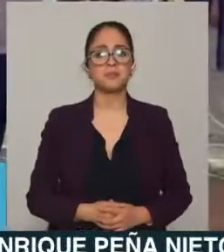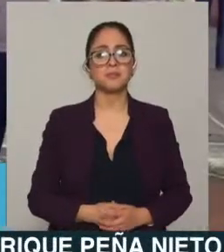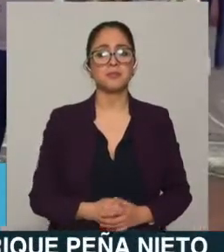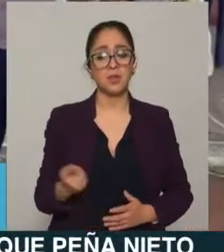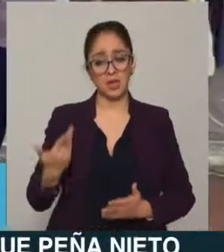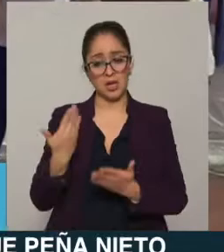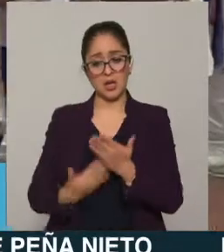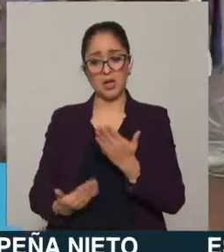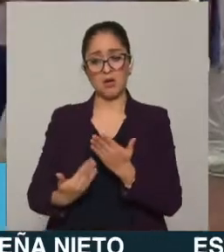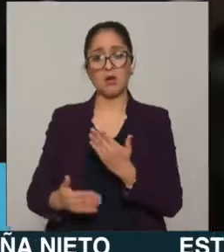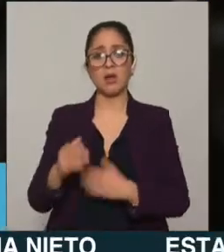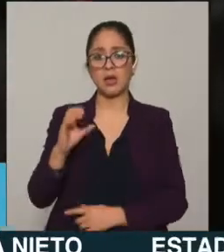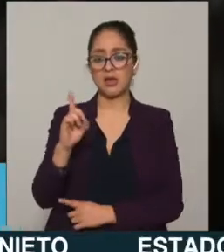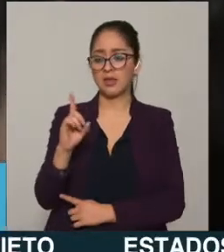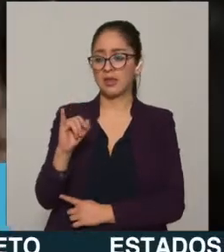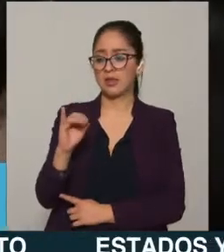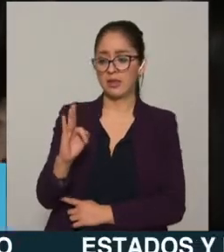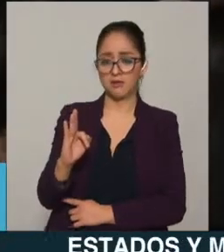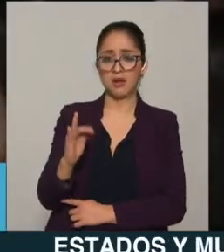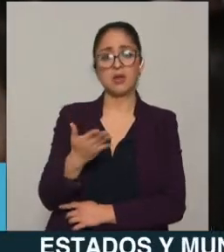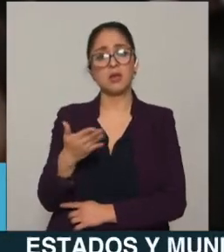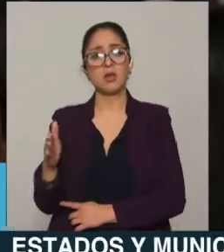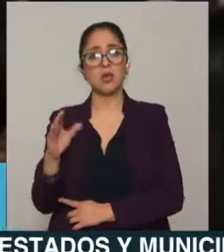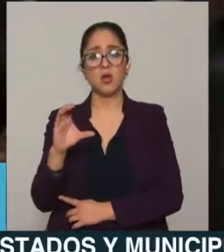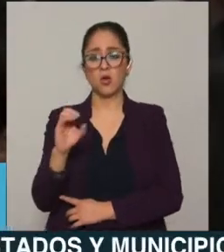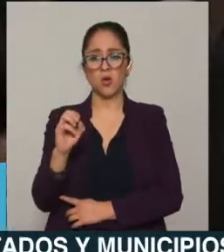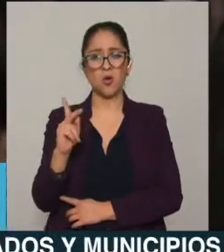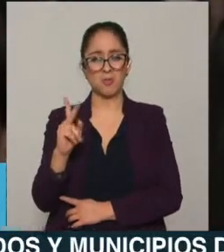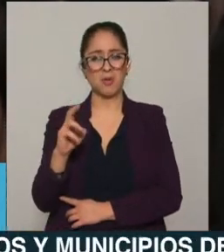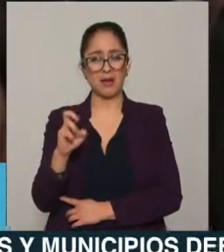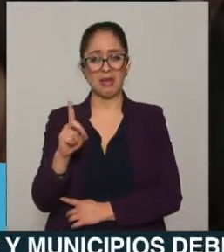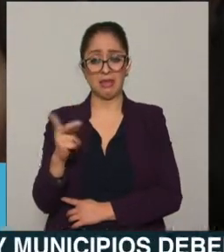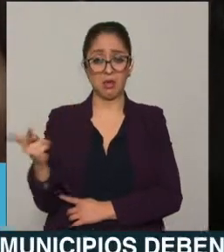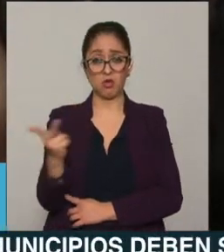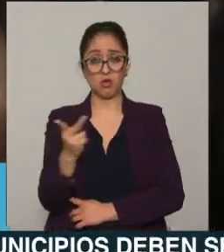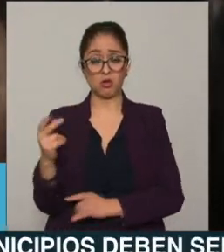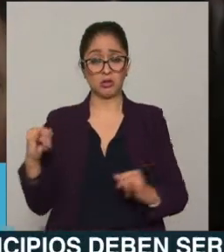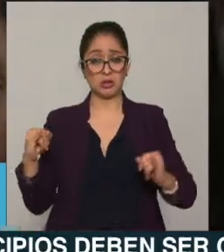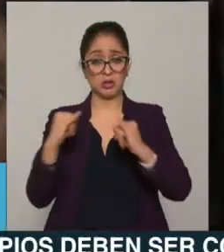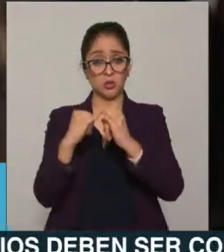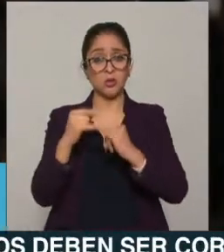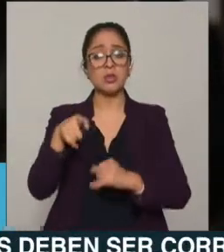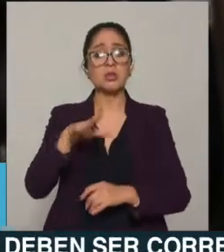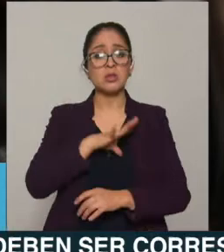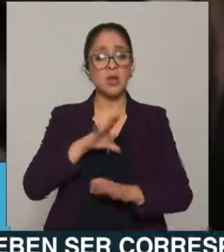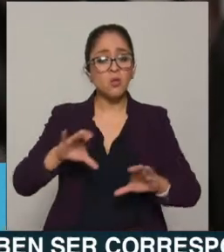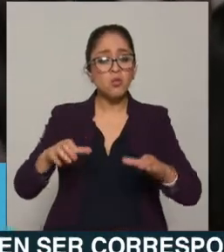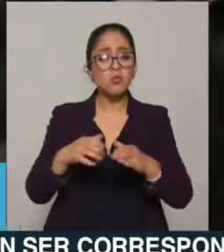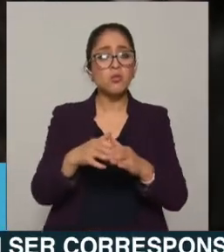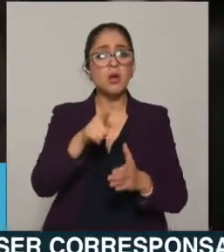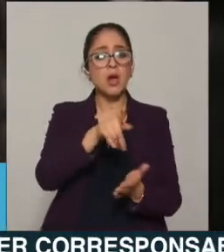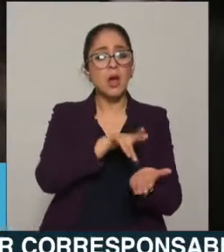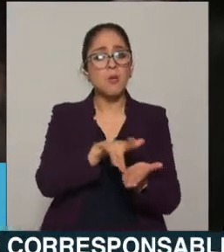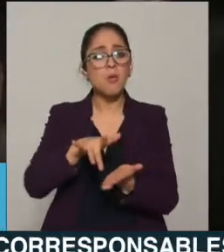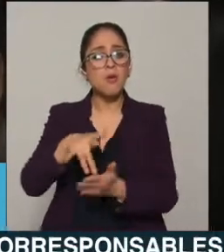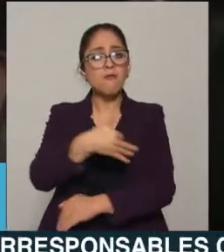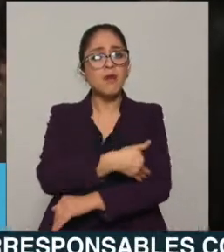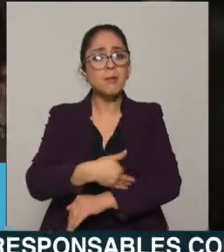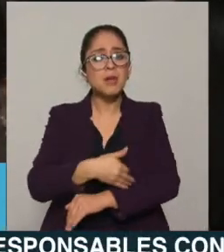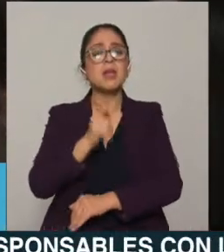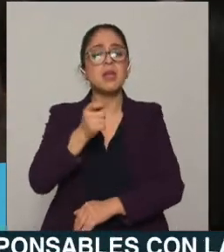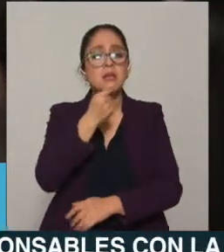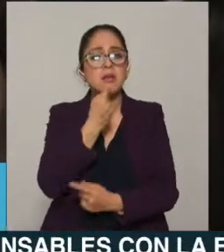el COPRED ya tienen acompañamiento a las familias de menores trans, porque esta realidad,